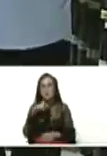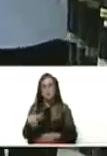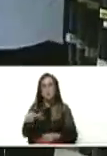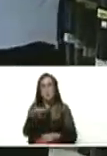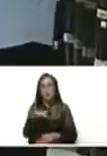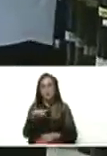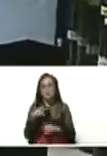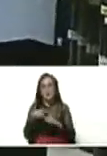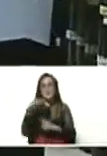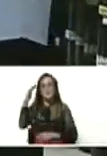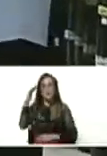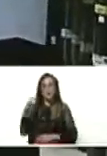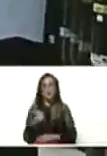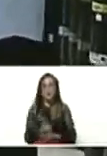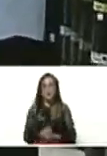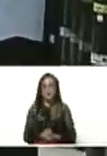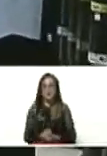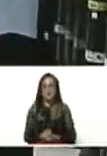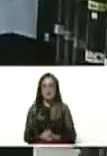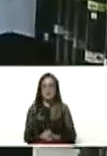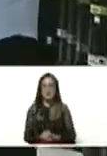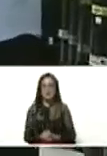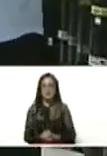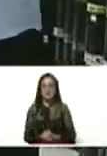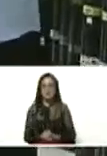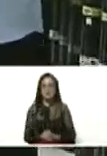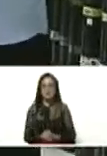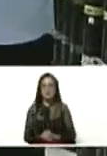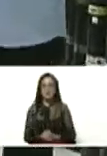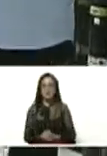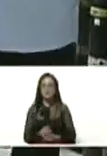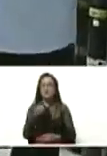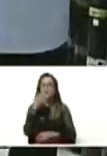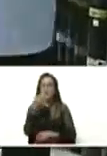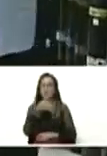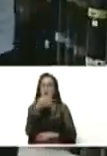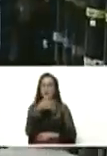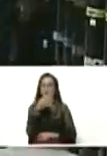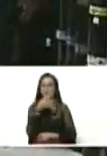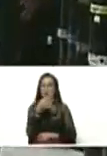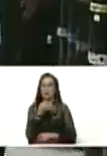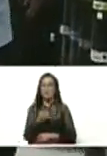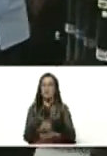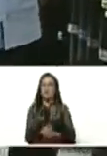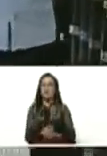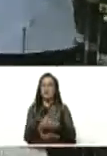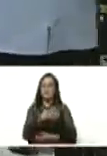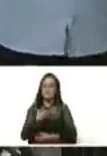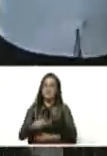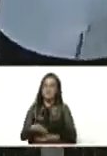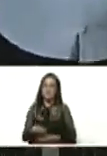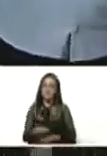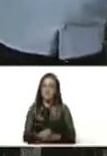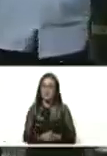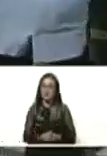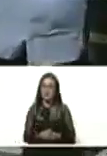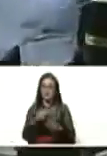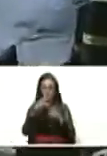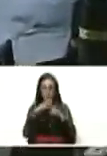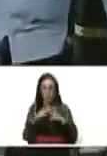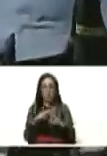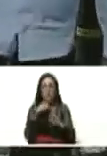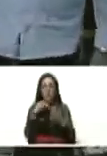poder militar, y creamos las Bricomil. Asdrúbal. Buenas tardes, ciudadano presidente. Es un honor en